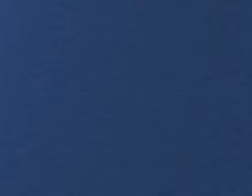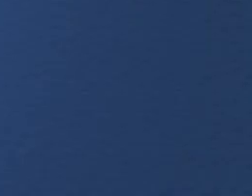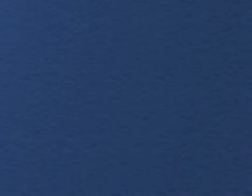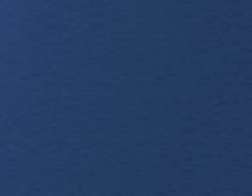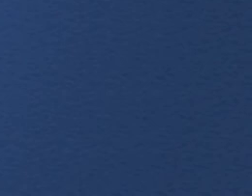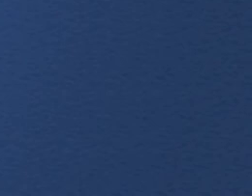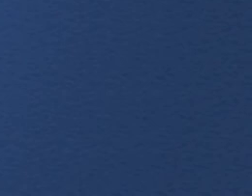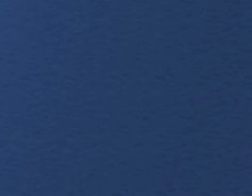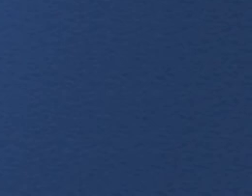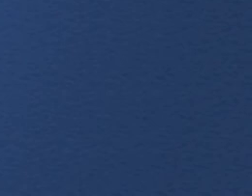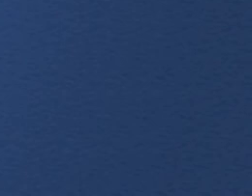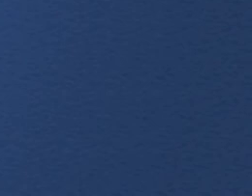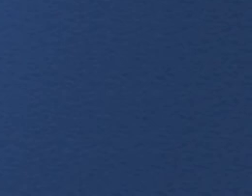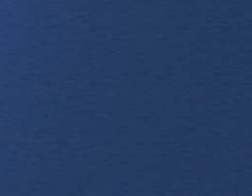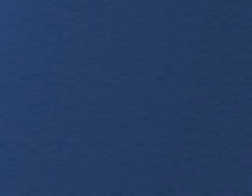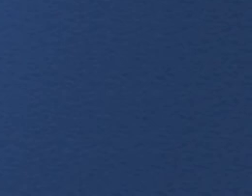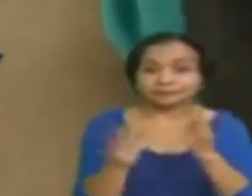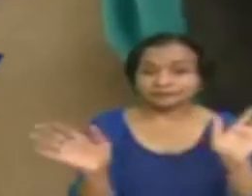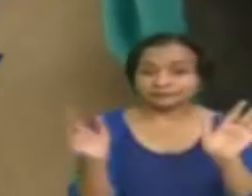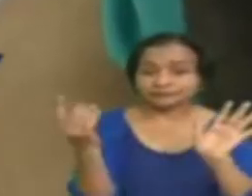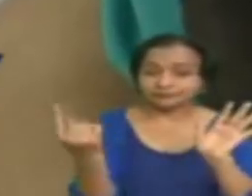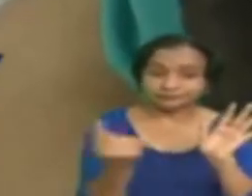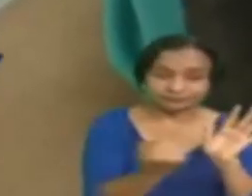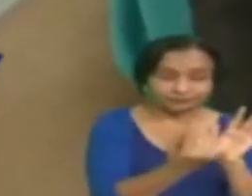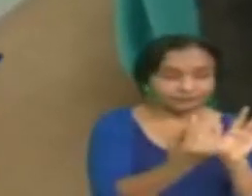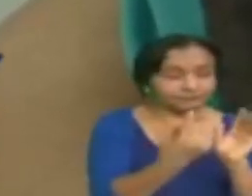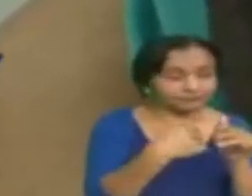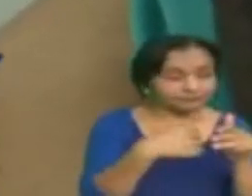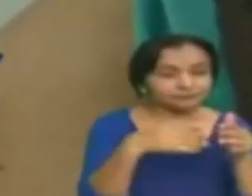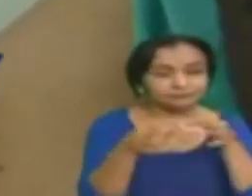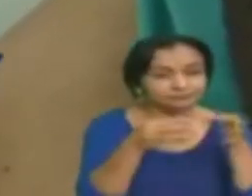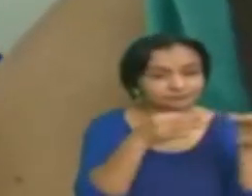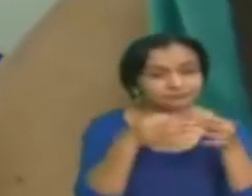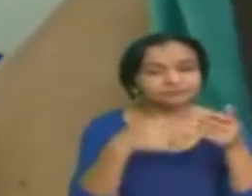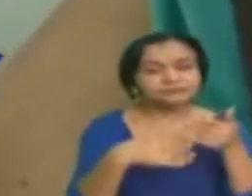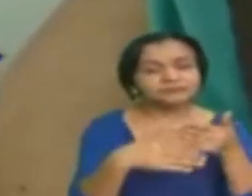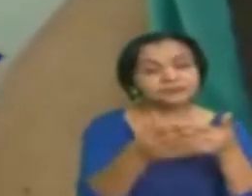seleccionar las muestras que van a ser secuenciadas. Para Noticias 12, Gabriela Solórzano.